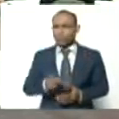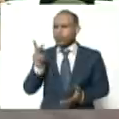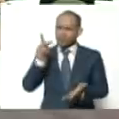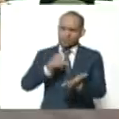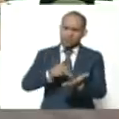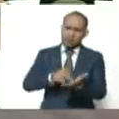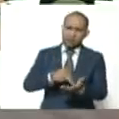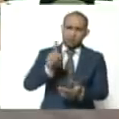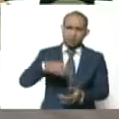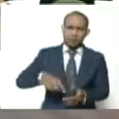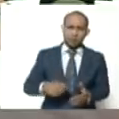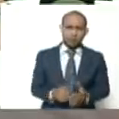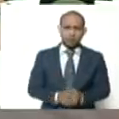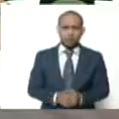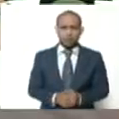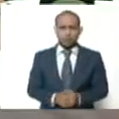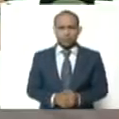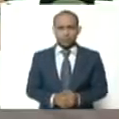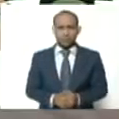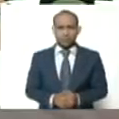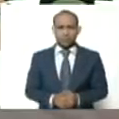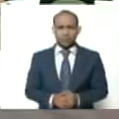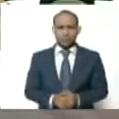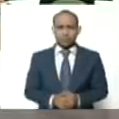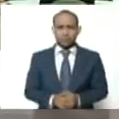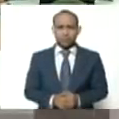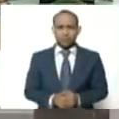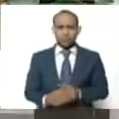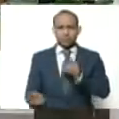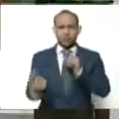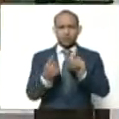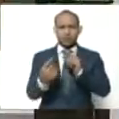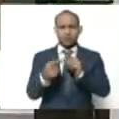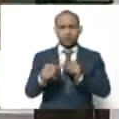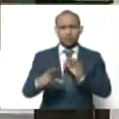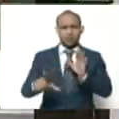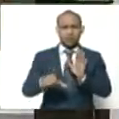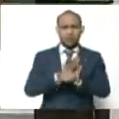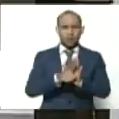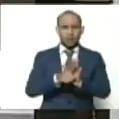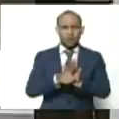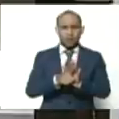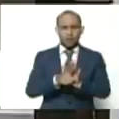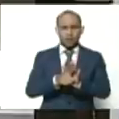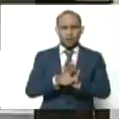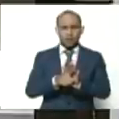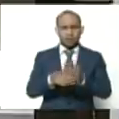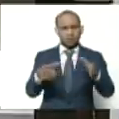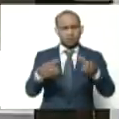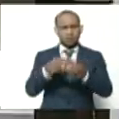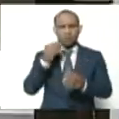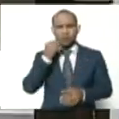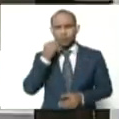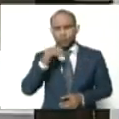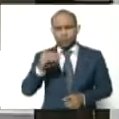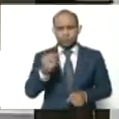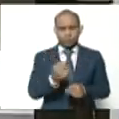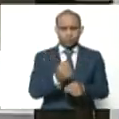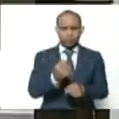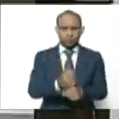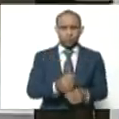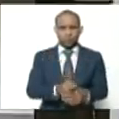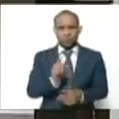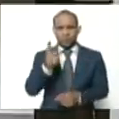partícipe de la discusión de esta ley Chamba Juvenil. Igualmente, bueno, hoy se aprobó en